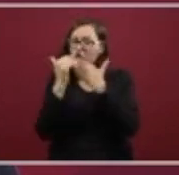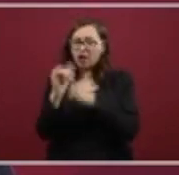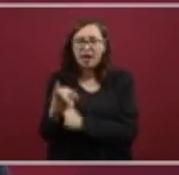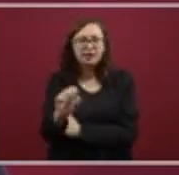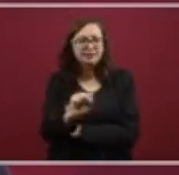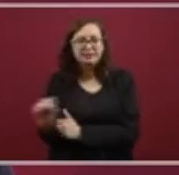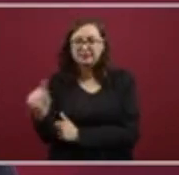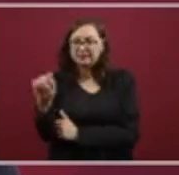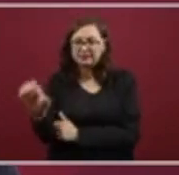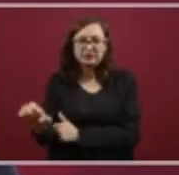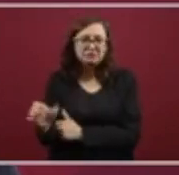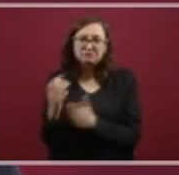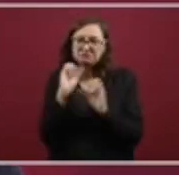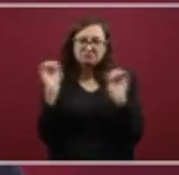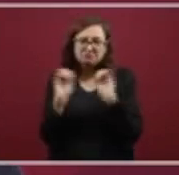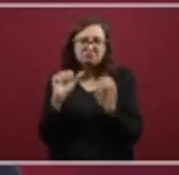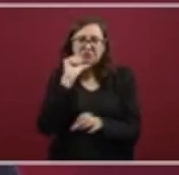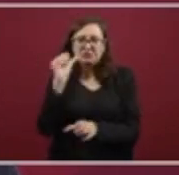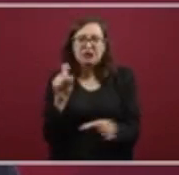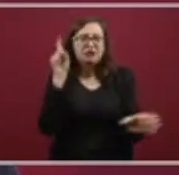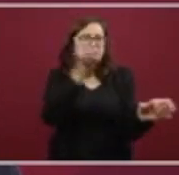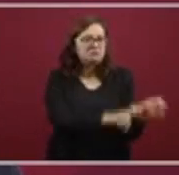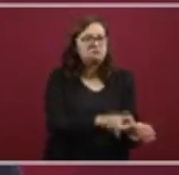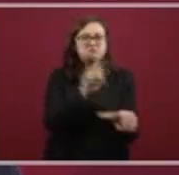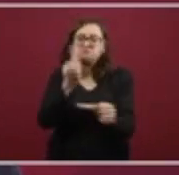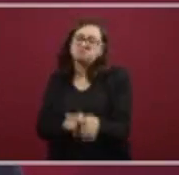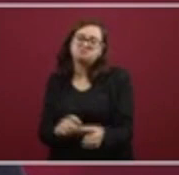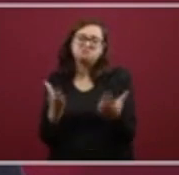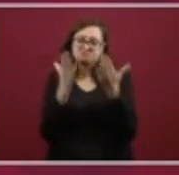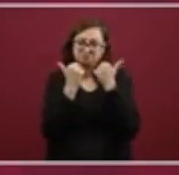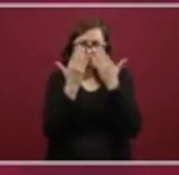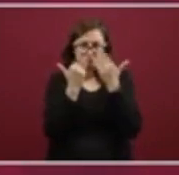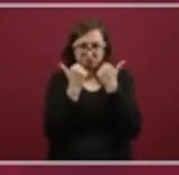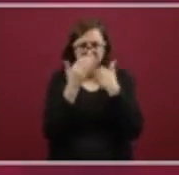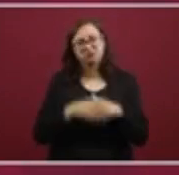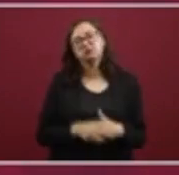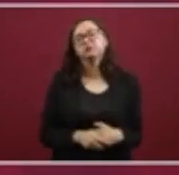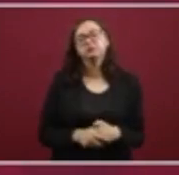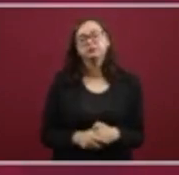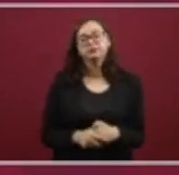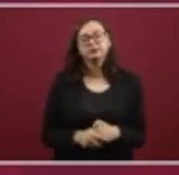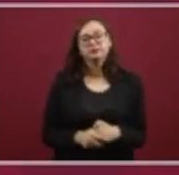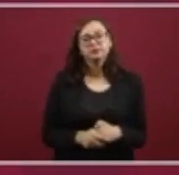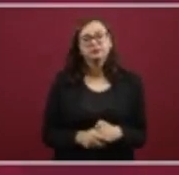es derechohabiente ni del ISSSTE ni del seguro.